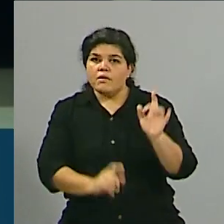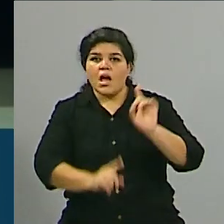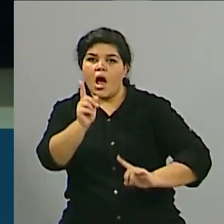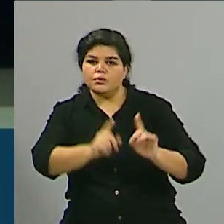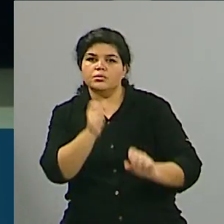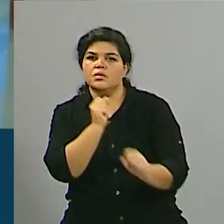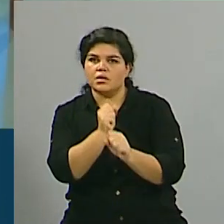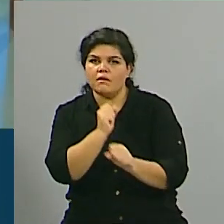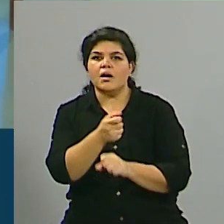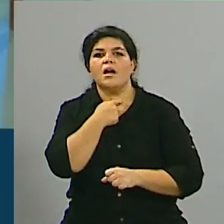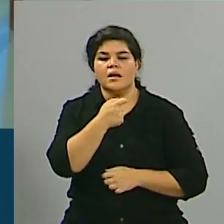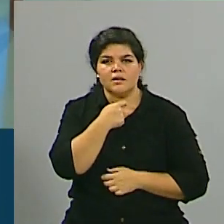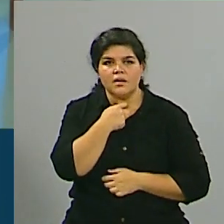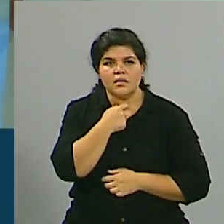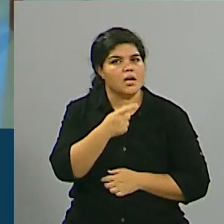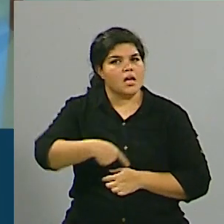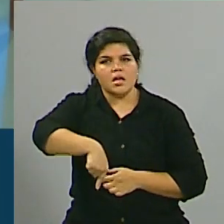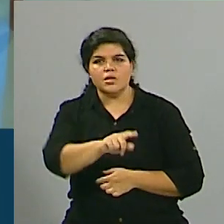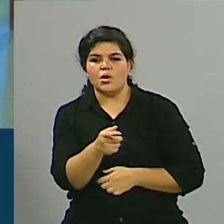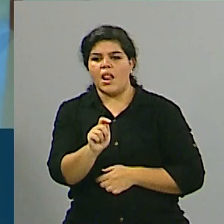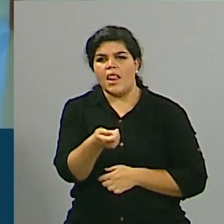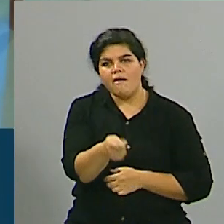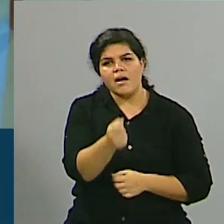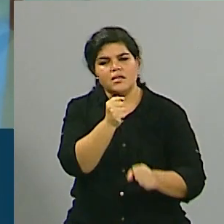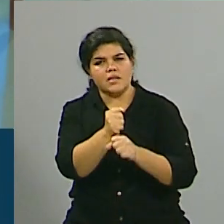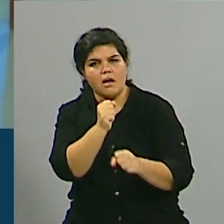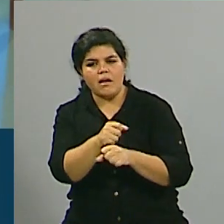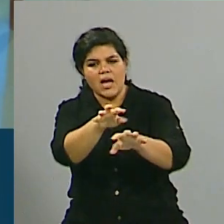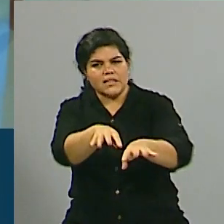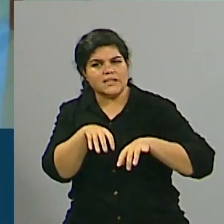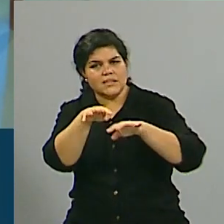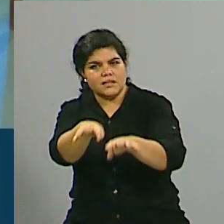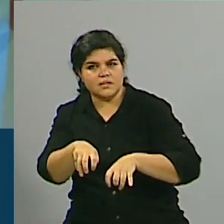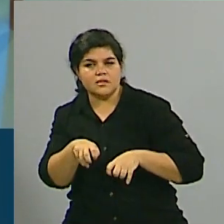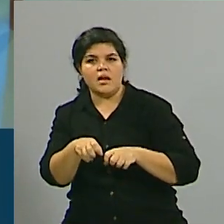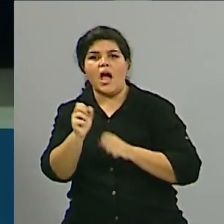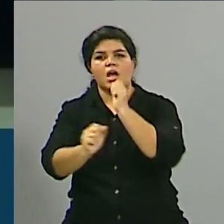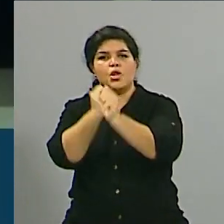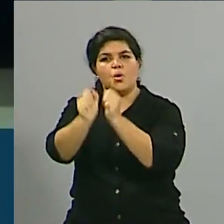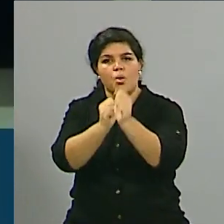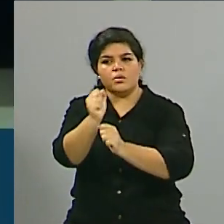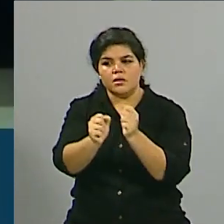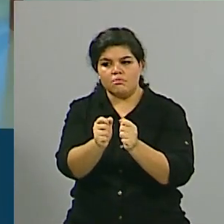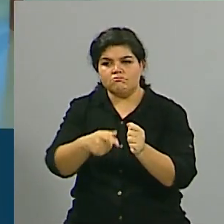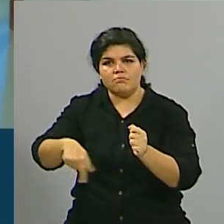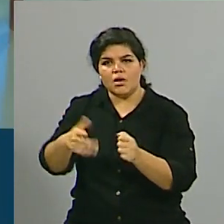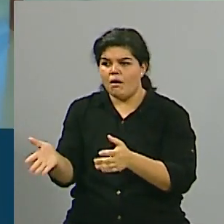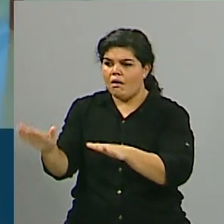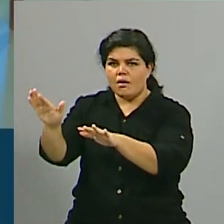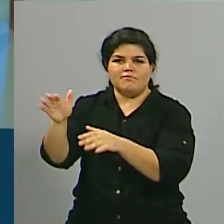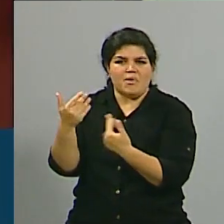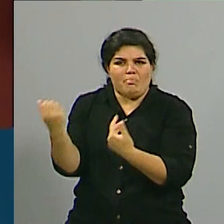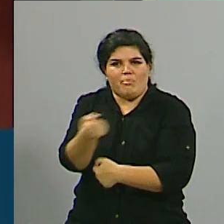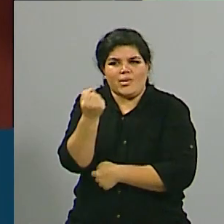estudios secundarios, una tecnicatura, y quedarse en Lavalle, trabajar la tierra de Lavalle, la agroindustria de Lavalle, y hay que abrirles las puertas. Y bueno, está claro